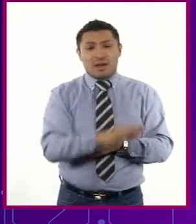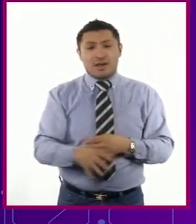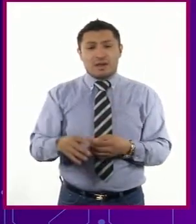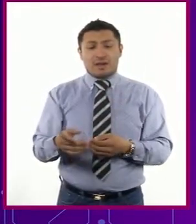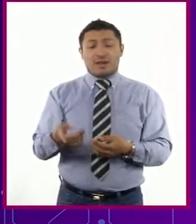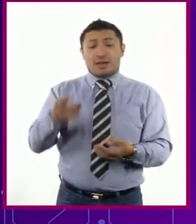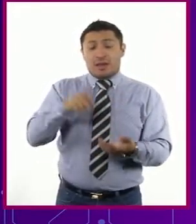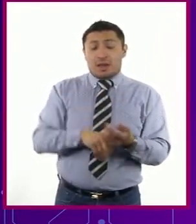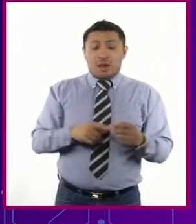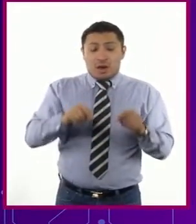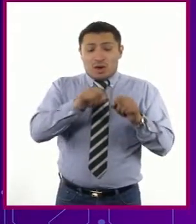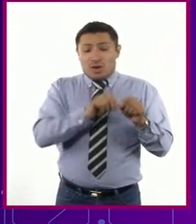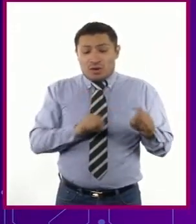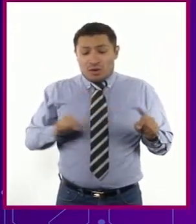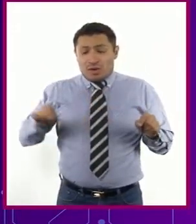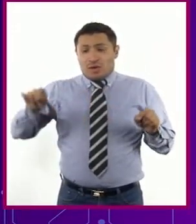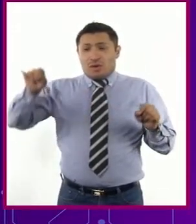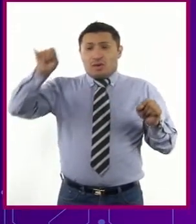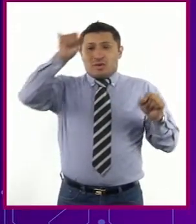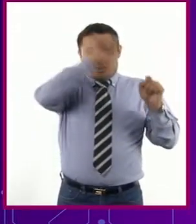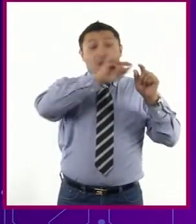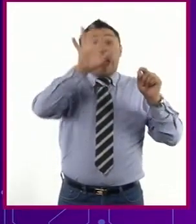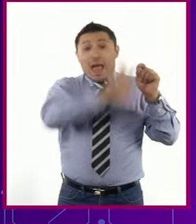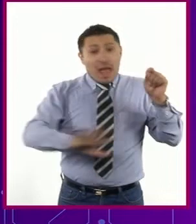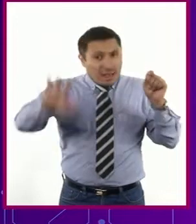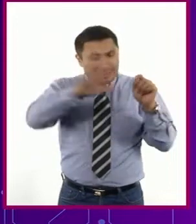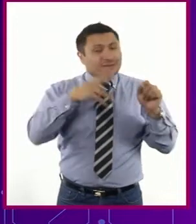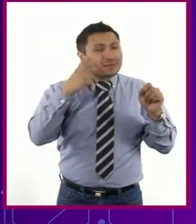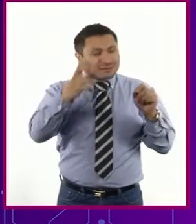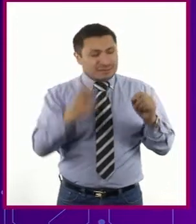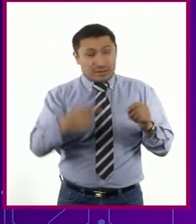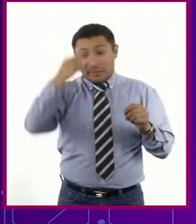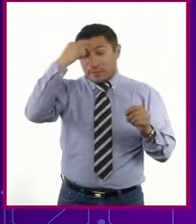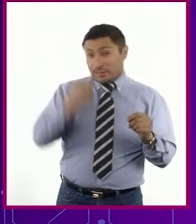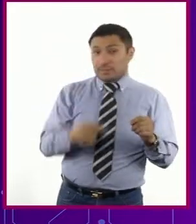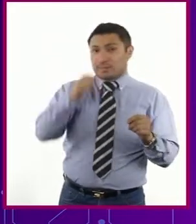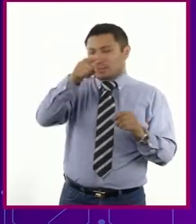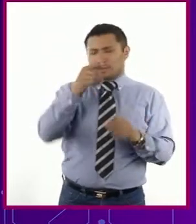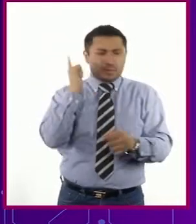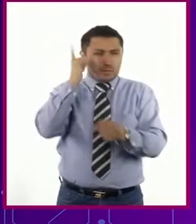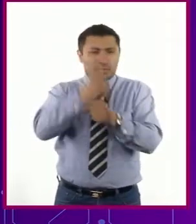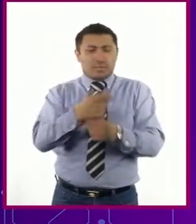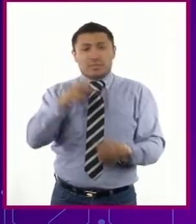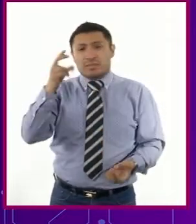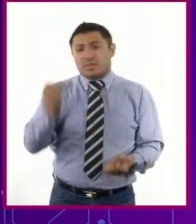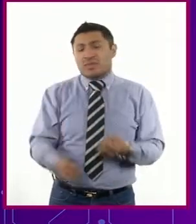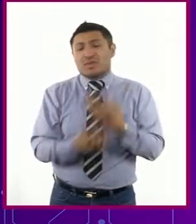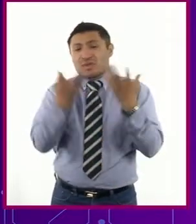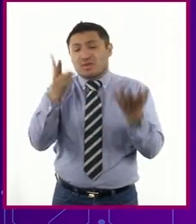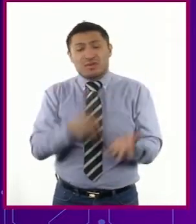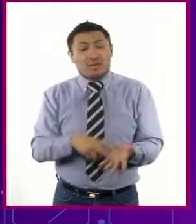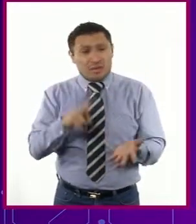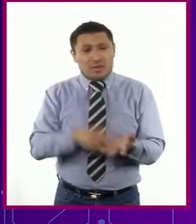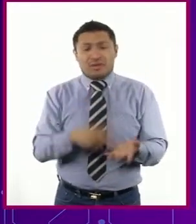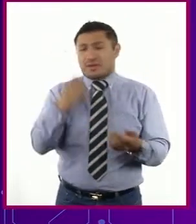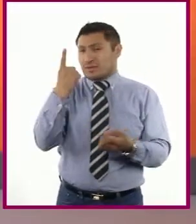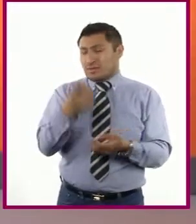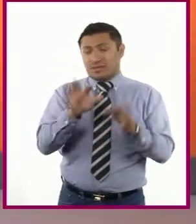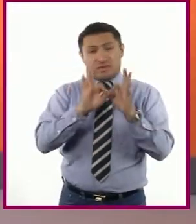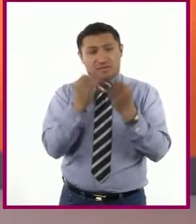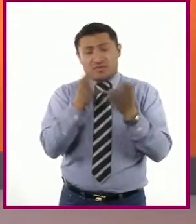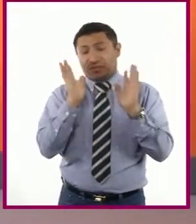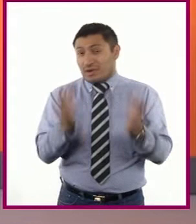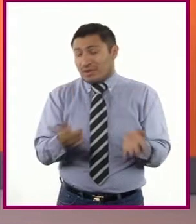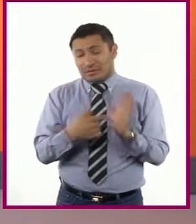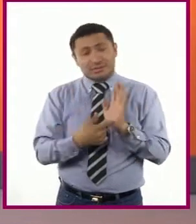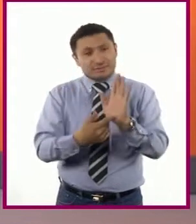por el contorno de una figura geométrica. Y para determinar su valor, una forma son las fórmulas ya establecidas. Para